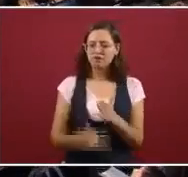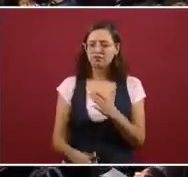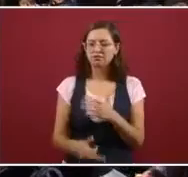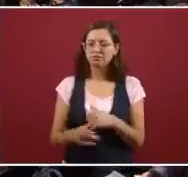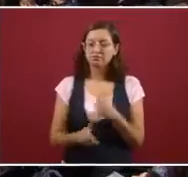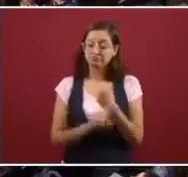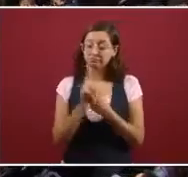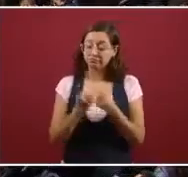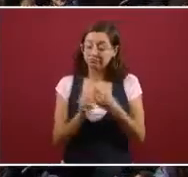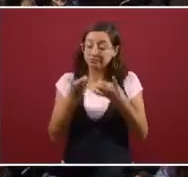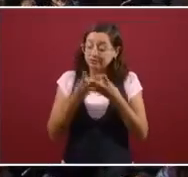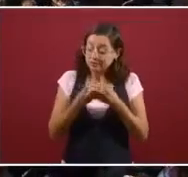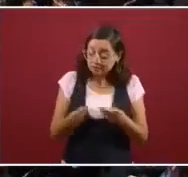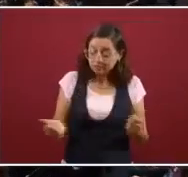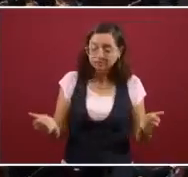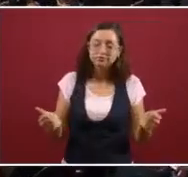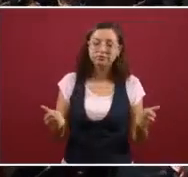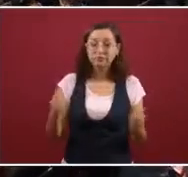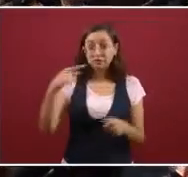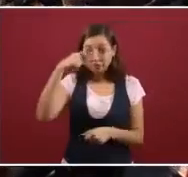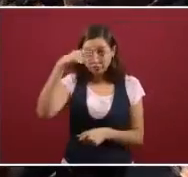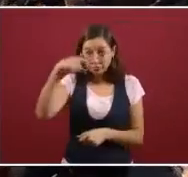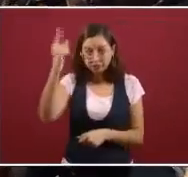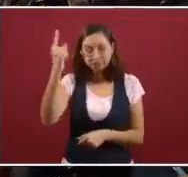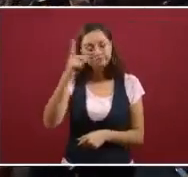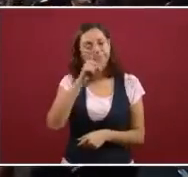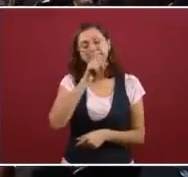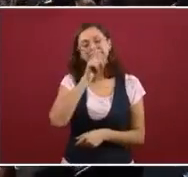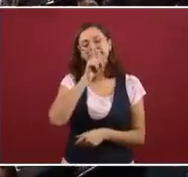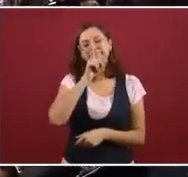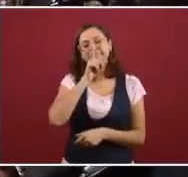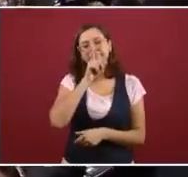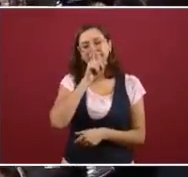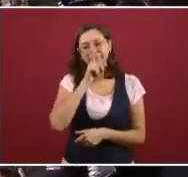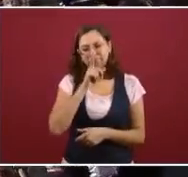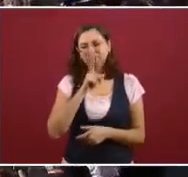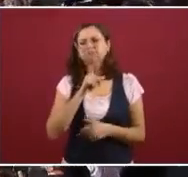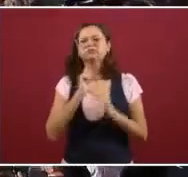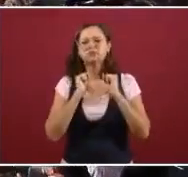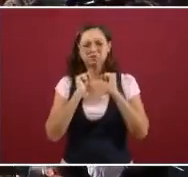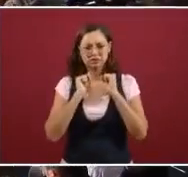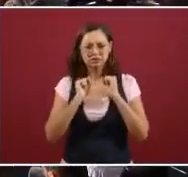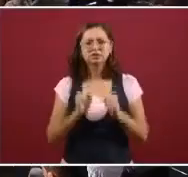resolver esto. Lo vamos a